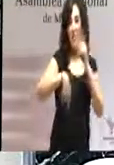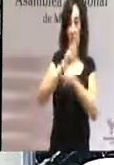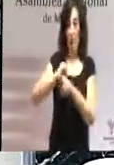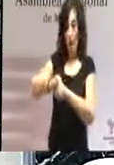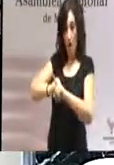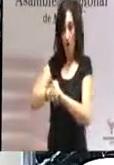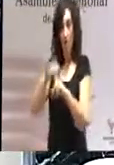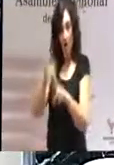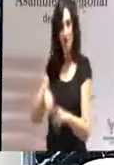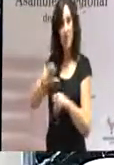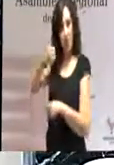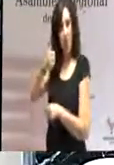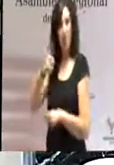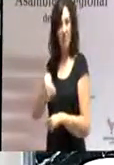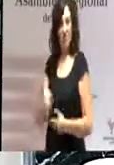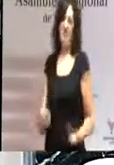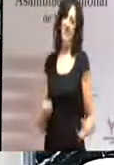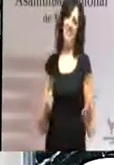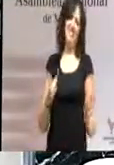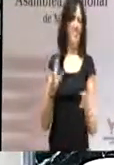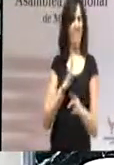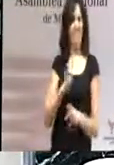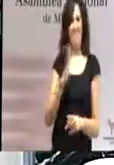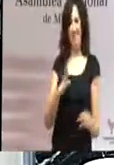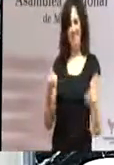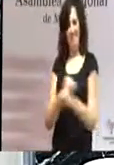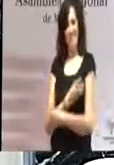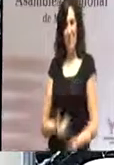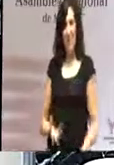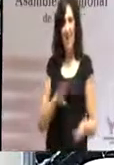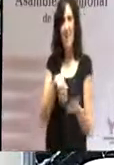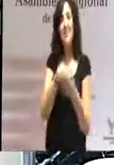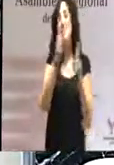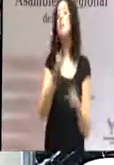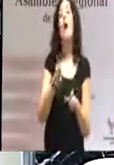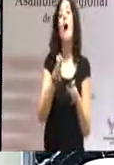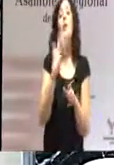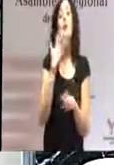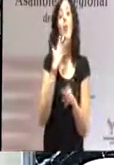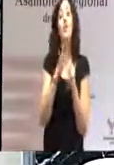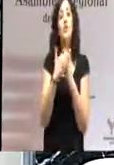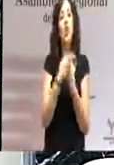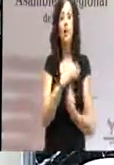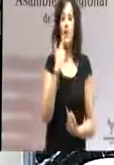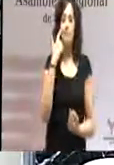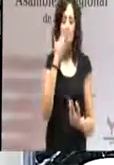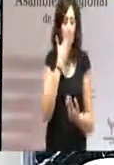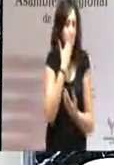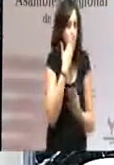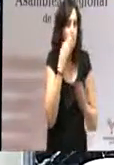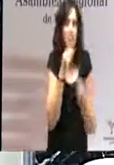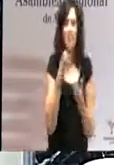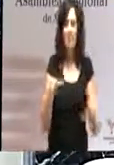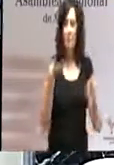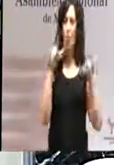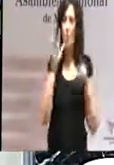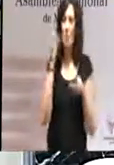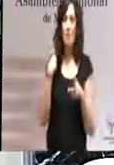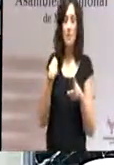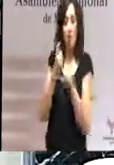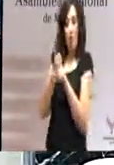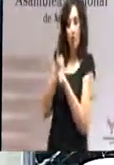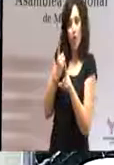sede parlamentaria. Por otro lado, ha protagonizado usted episodios delirantes, arremetiendo contra el anterior presidente de la Comunidad